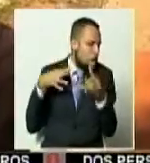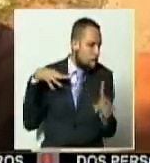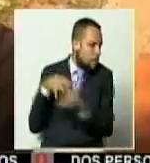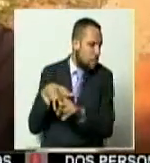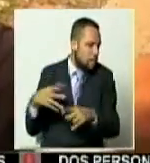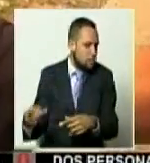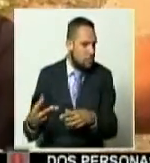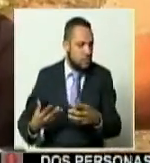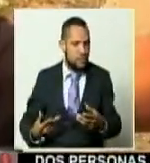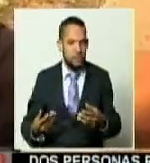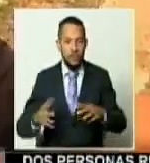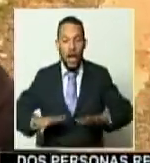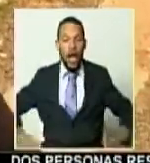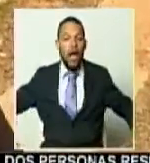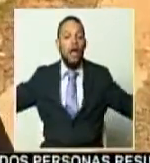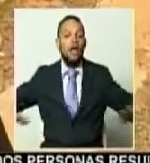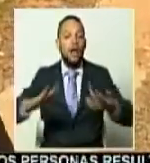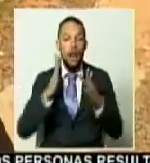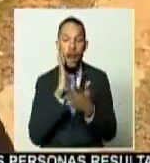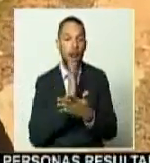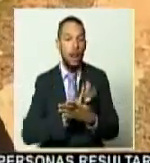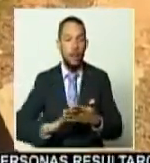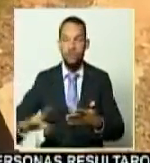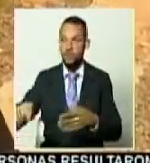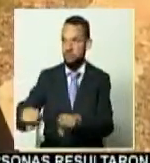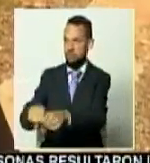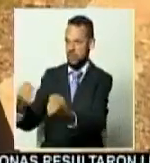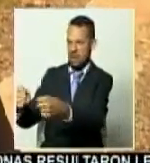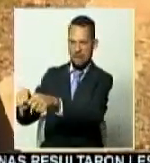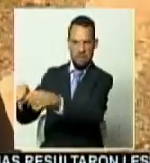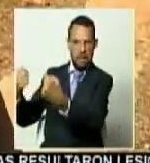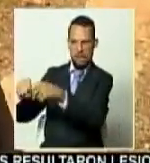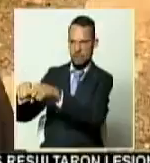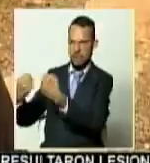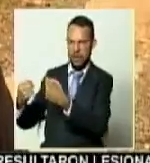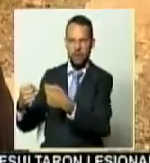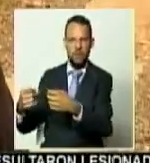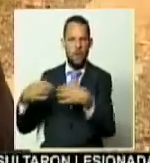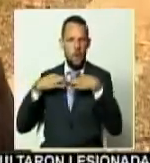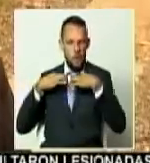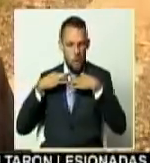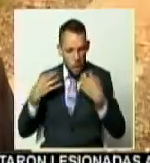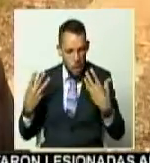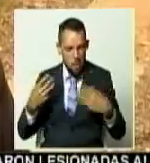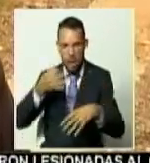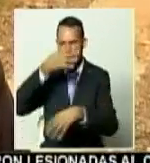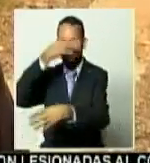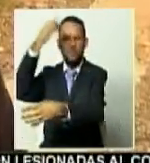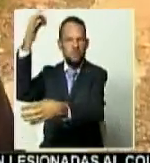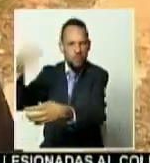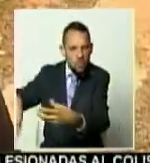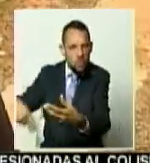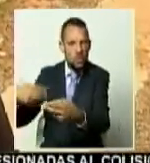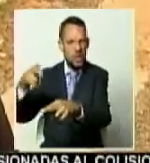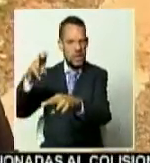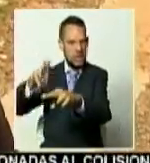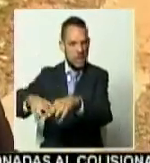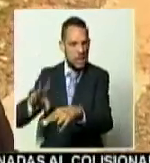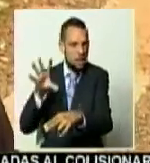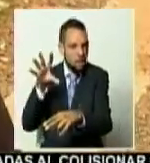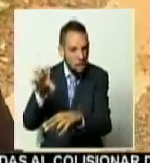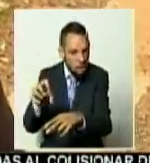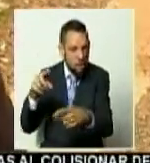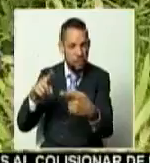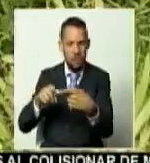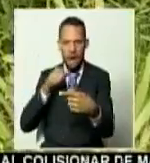este terreno limpio, y vea cómo lo volvieron ahí con puros trapos y de todo, sucio. Todo eso lo botan a